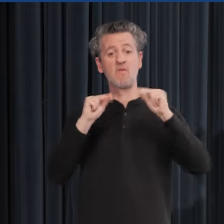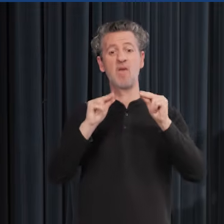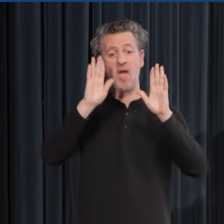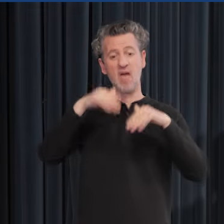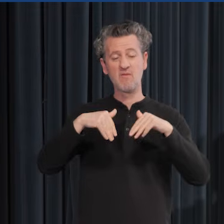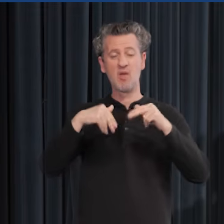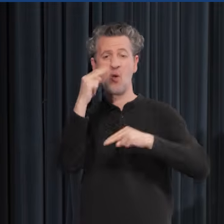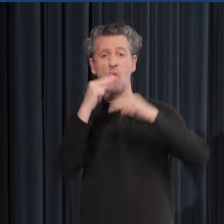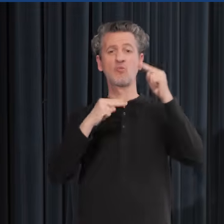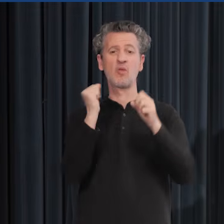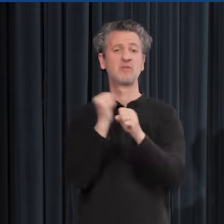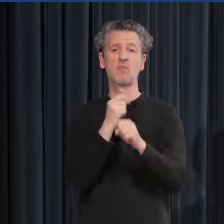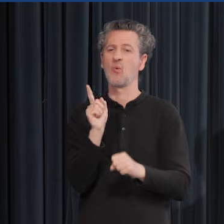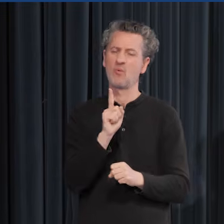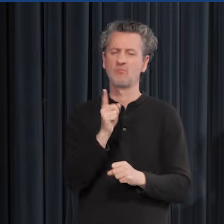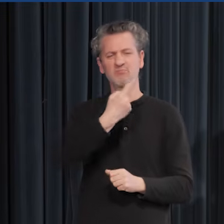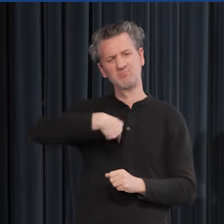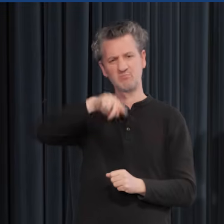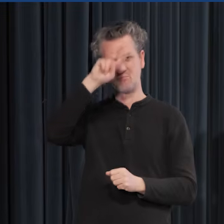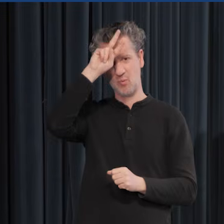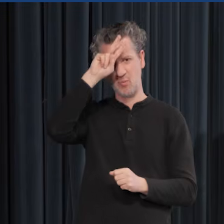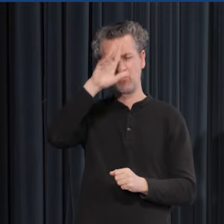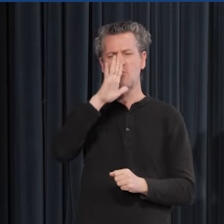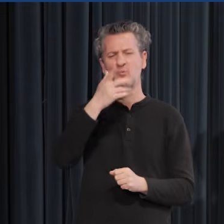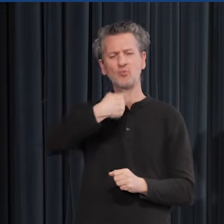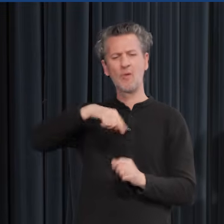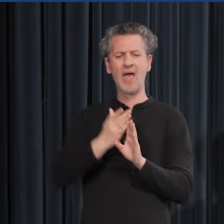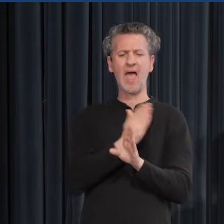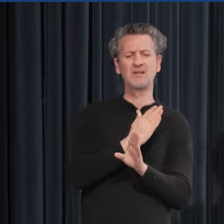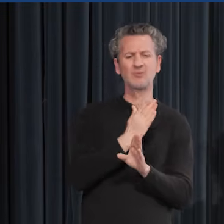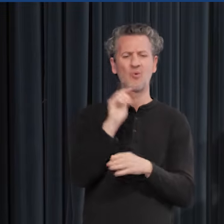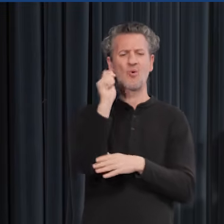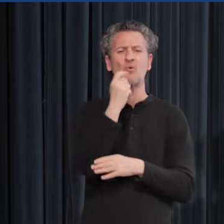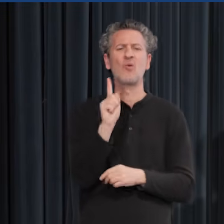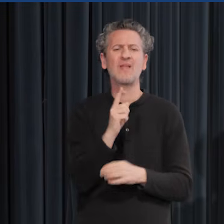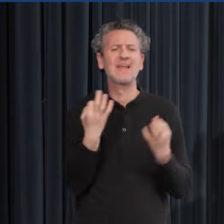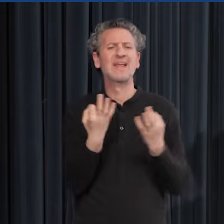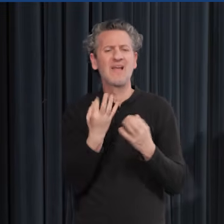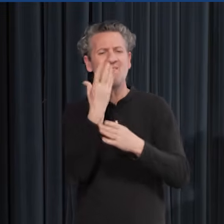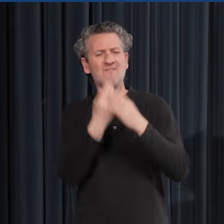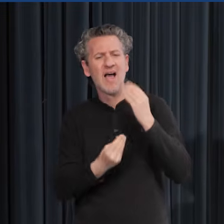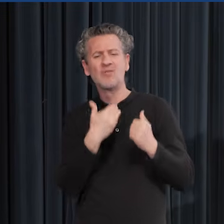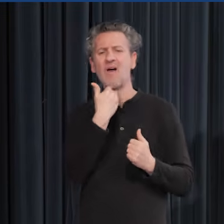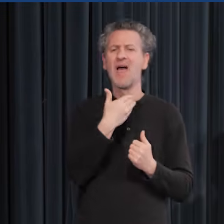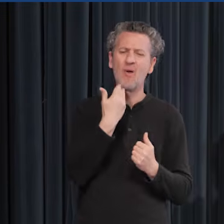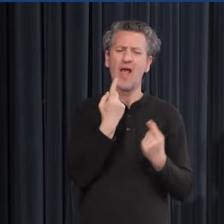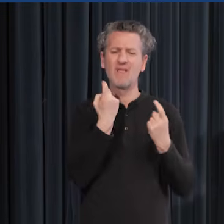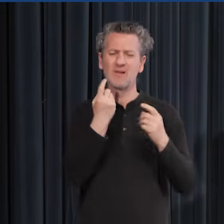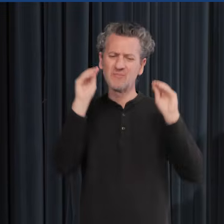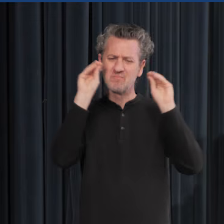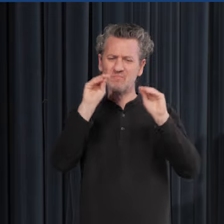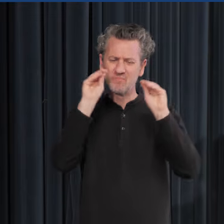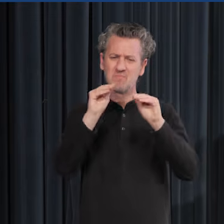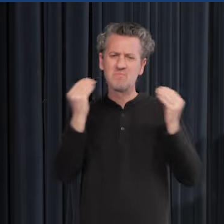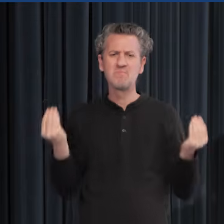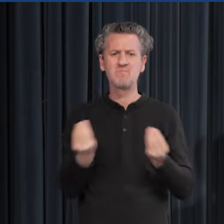la construcción, y eso es preocupante, porque ¿qué es lo que no hemos conseguido? Entonces, yo creo que tendremos que mejorar esa formación para que